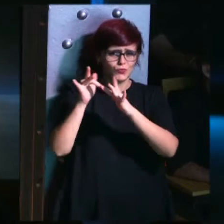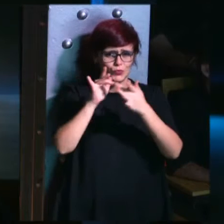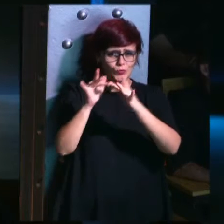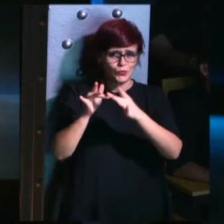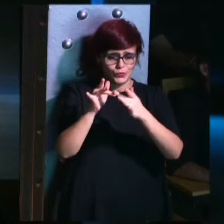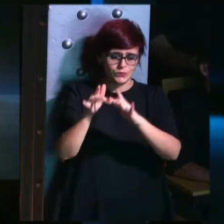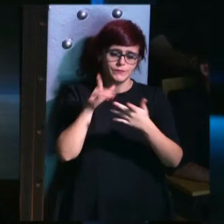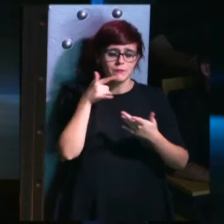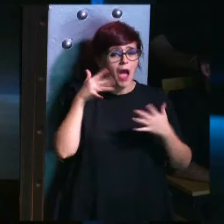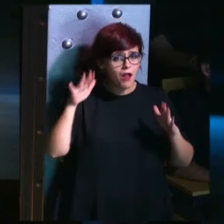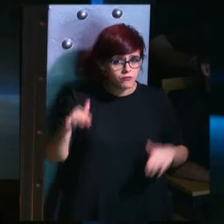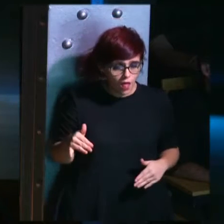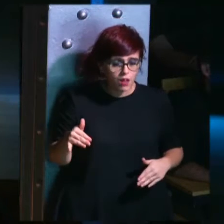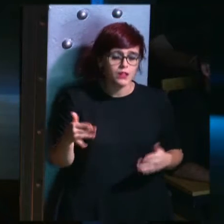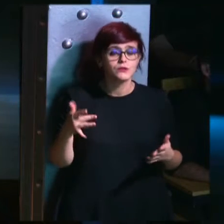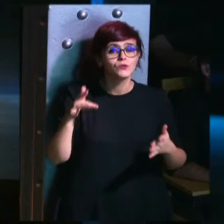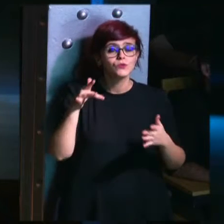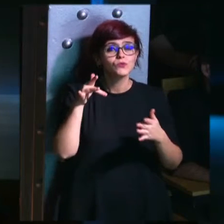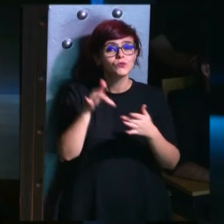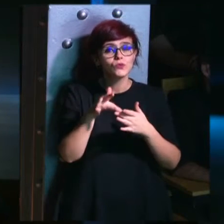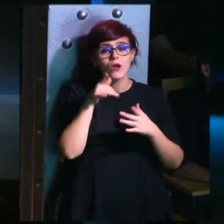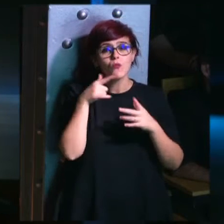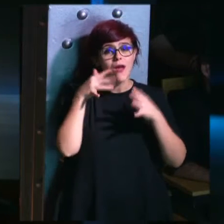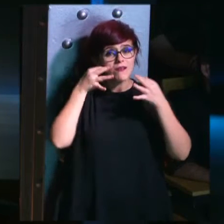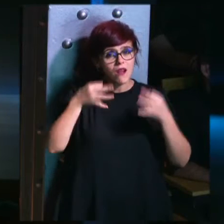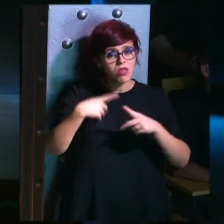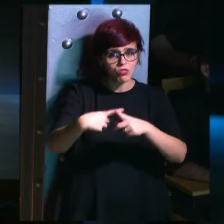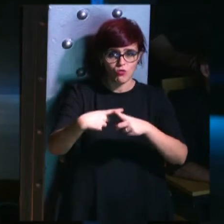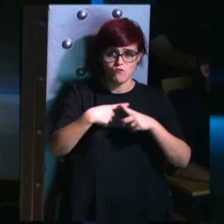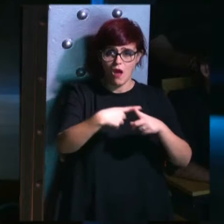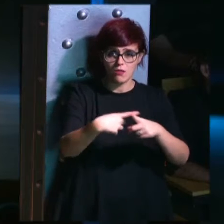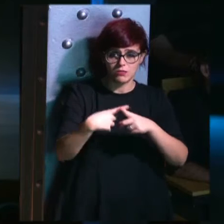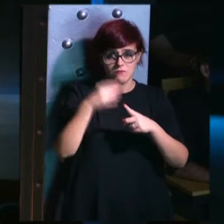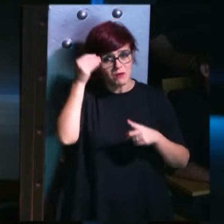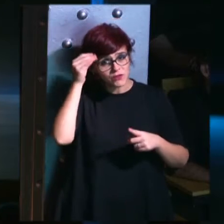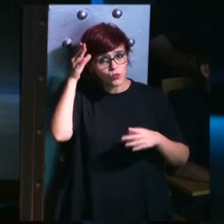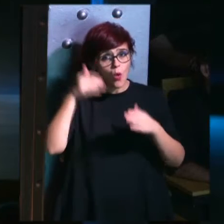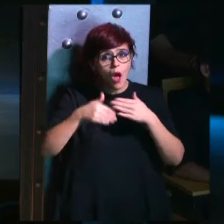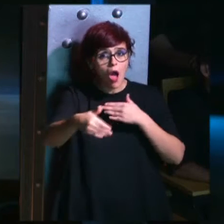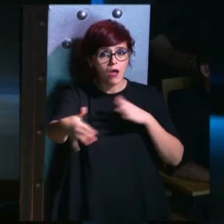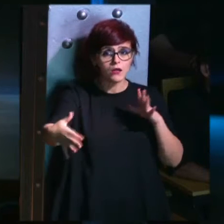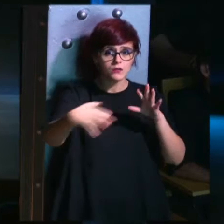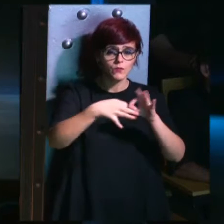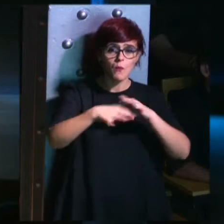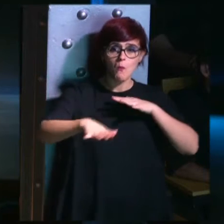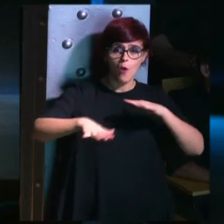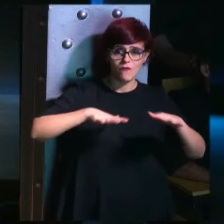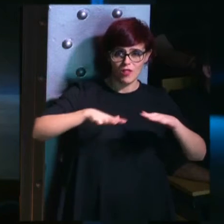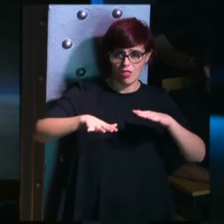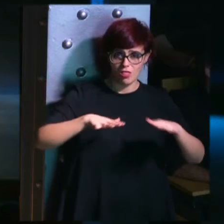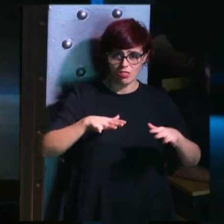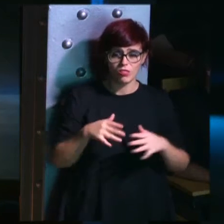y al respecto, esa es la idea fundamental de la realidad virtual al futuro unida a la